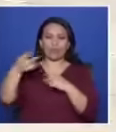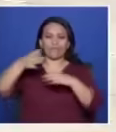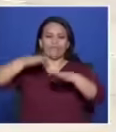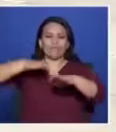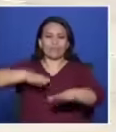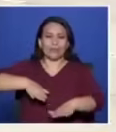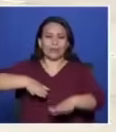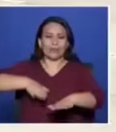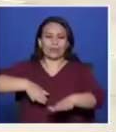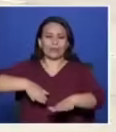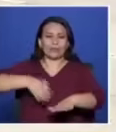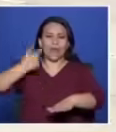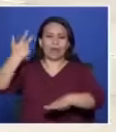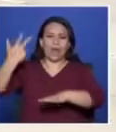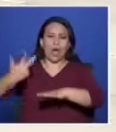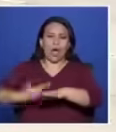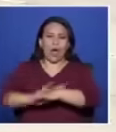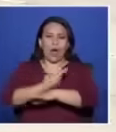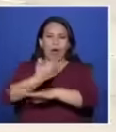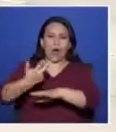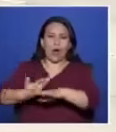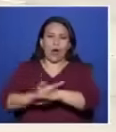paralizó durante 3 horas.